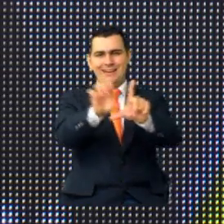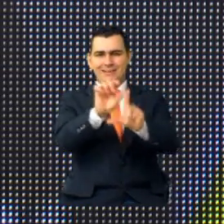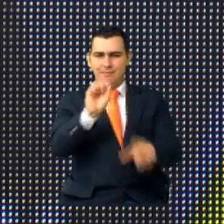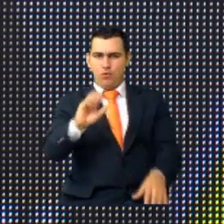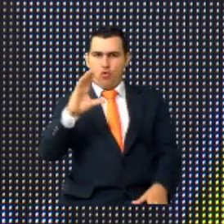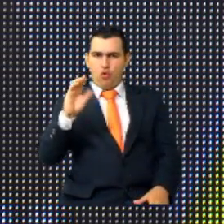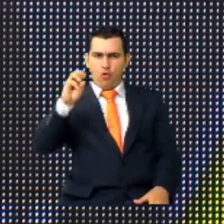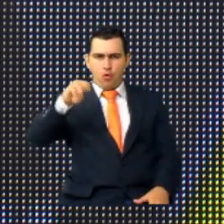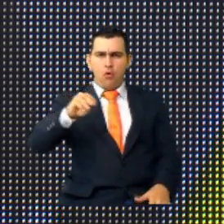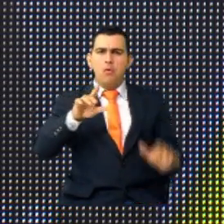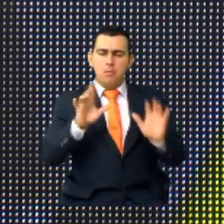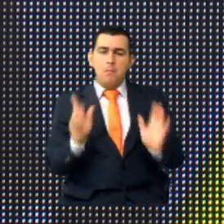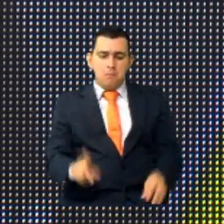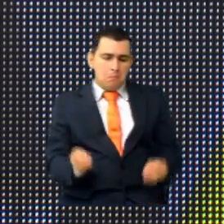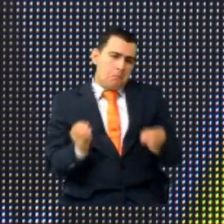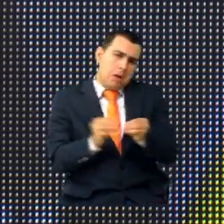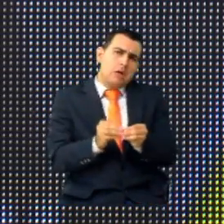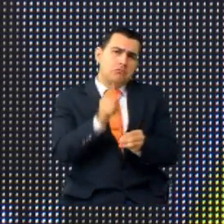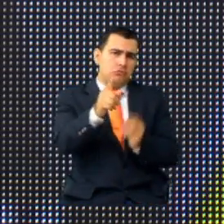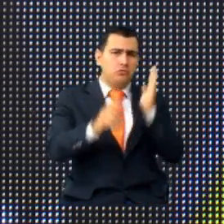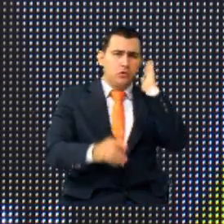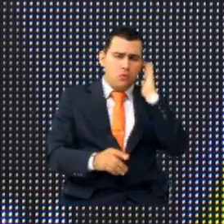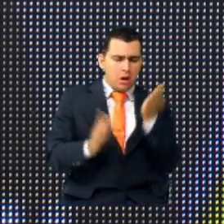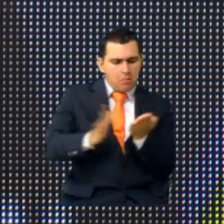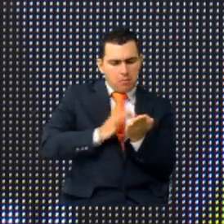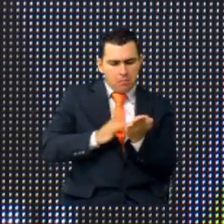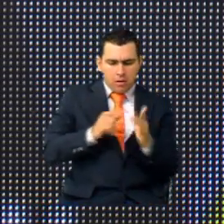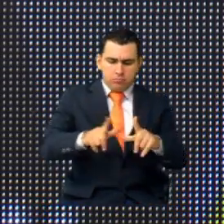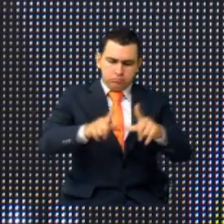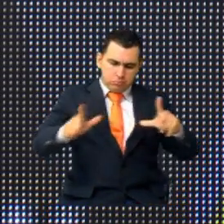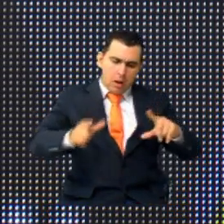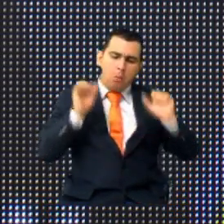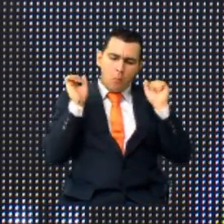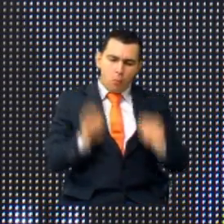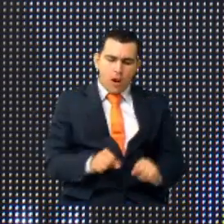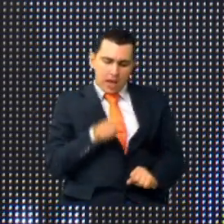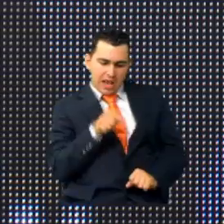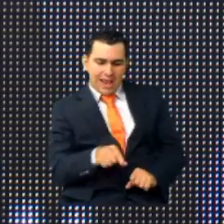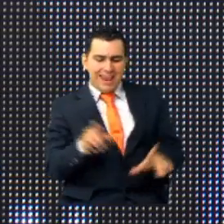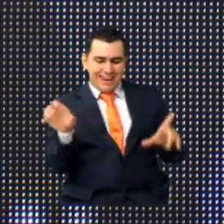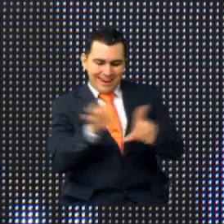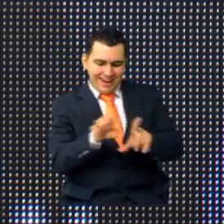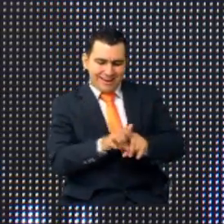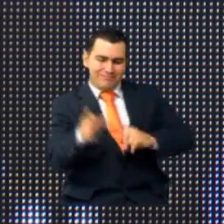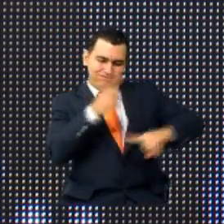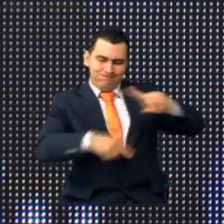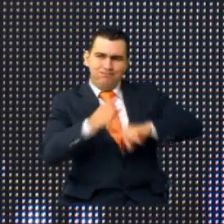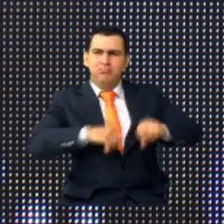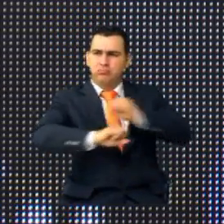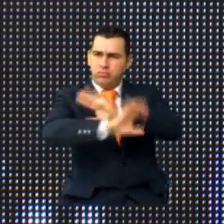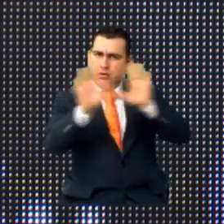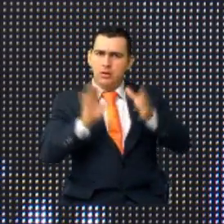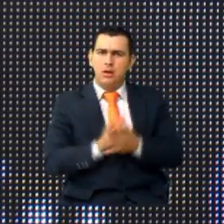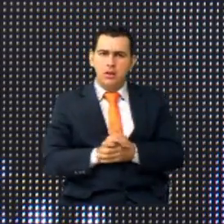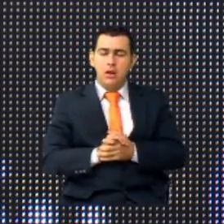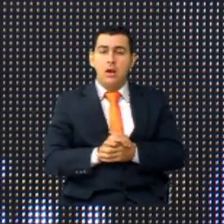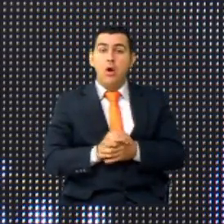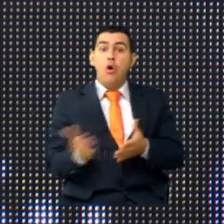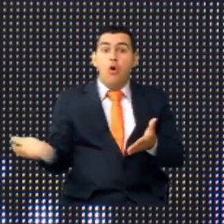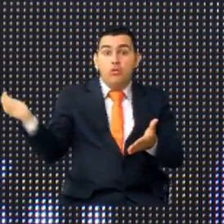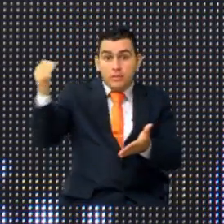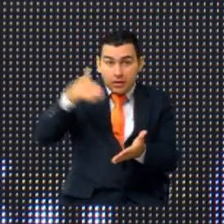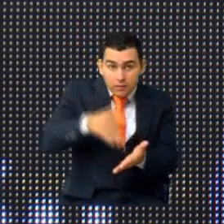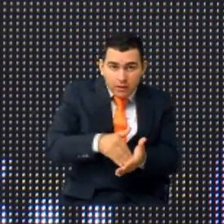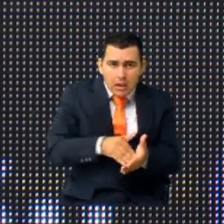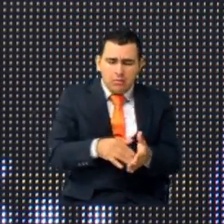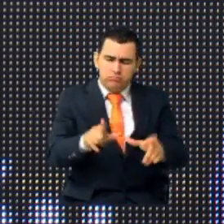www.enlacetelevisión.com y asimismo a través de sus celulares con la aplicación para dispositivos móviles tipo Android. Al regresar, nosotros hablaremos acerca de